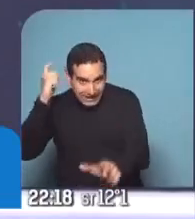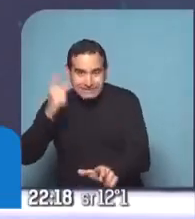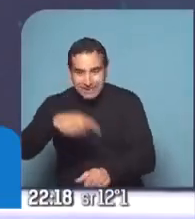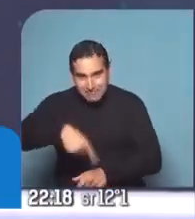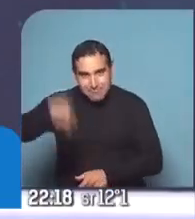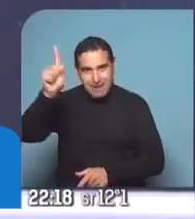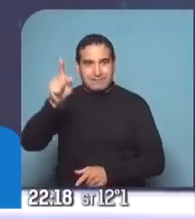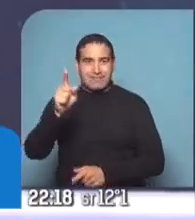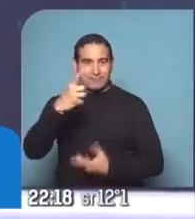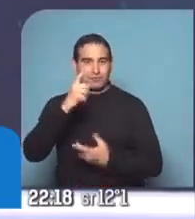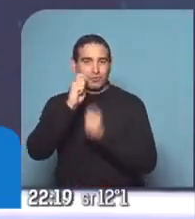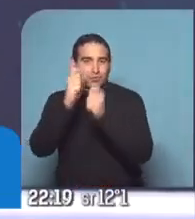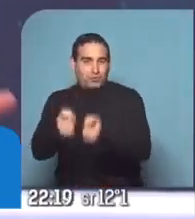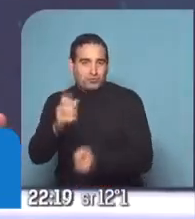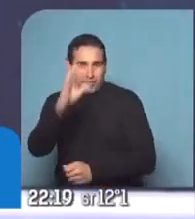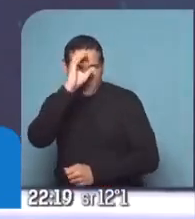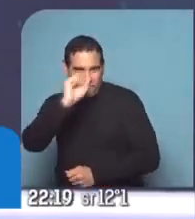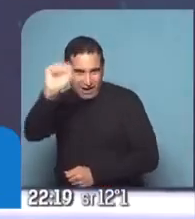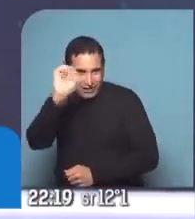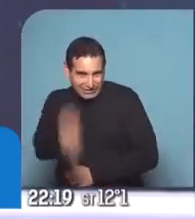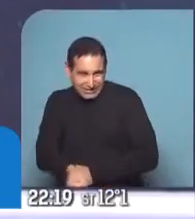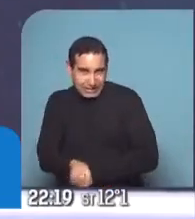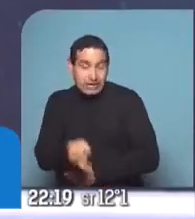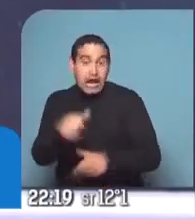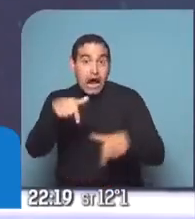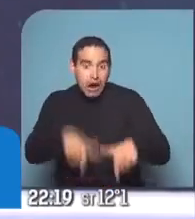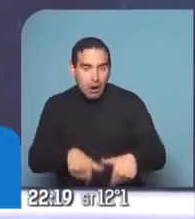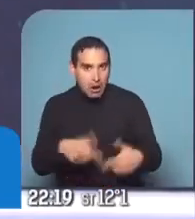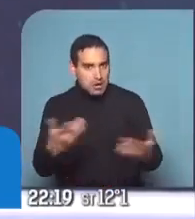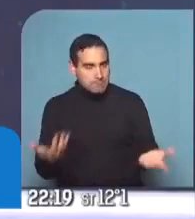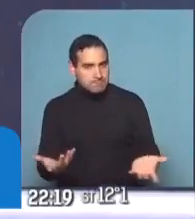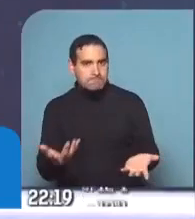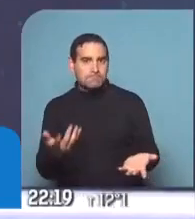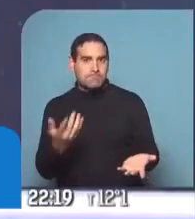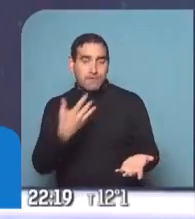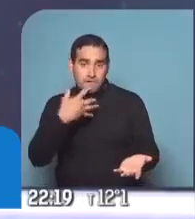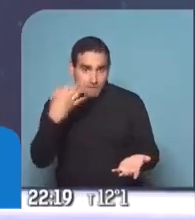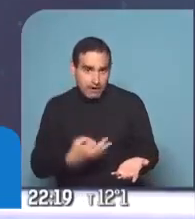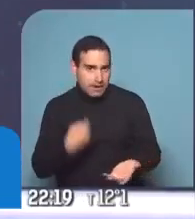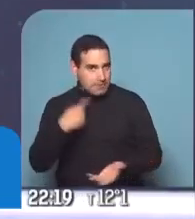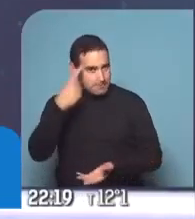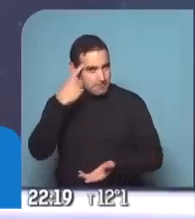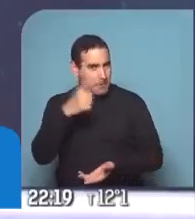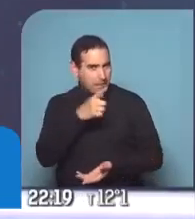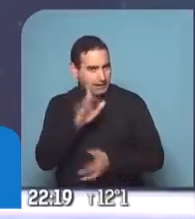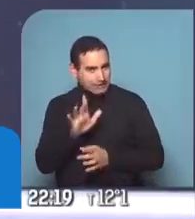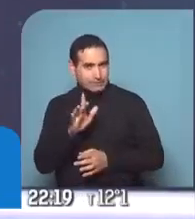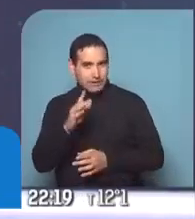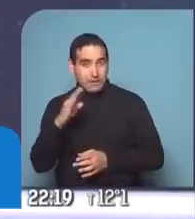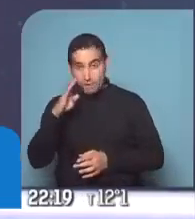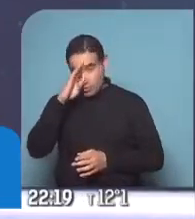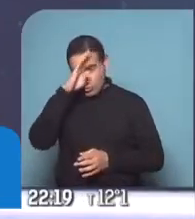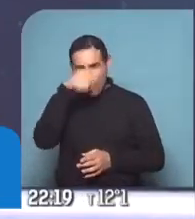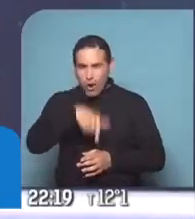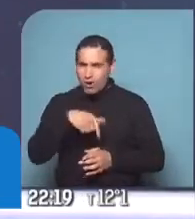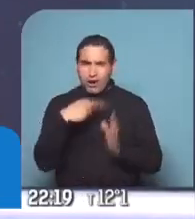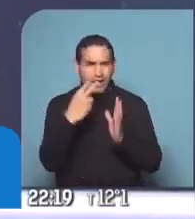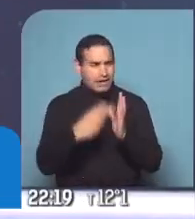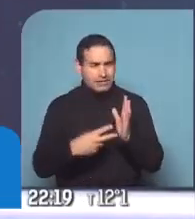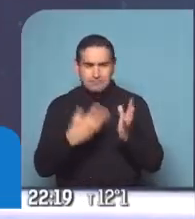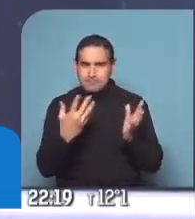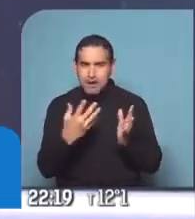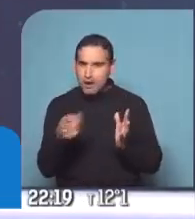Ahora bien, ahora comienza esto, porque en serio creo que Bolsonaro, hoy leía en algún lado que